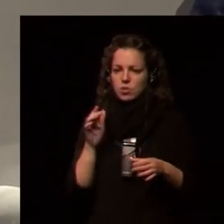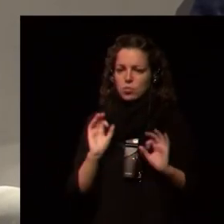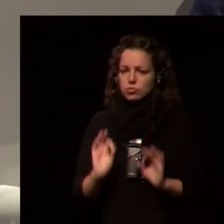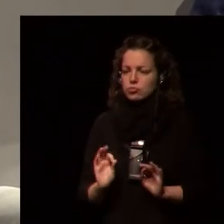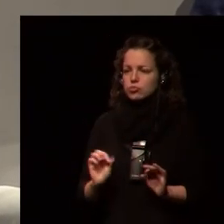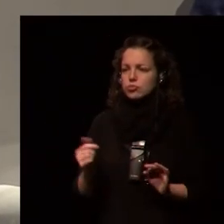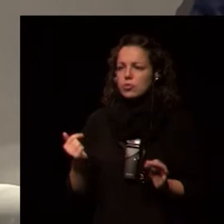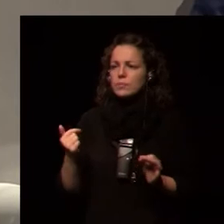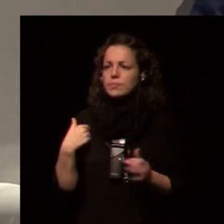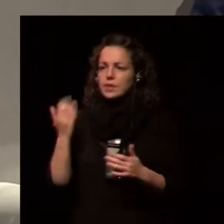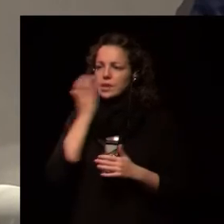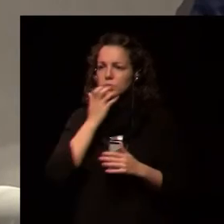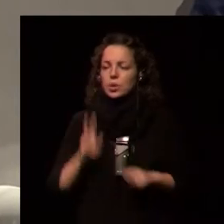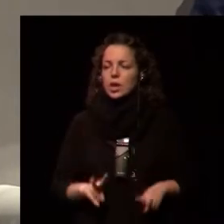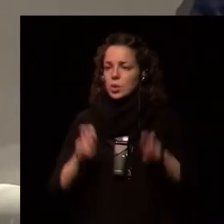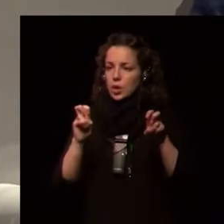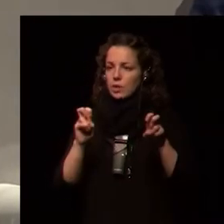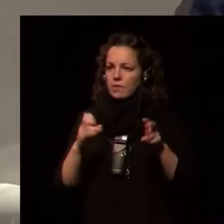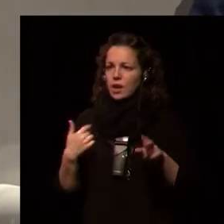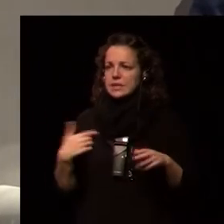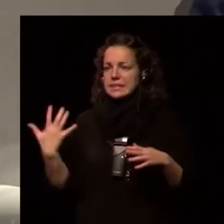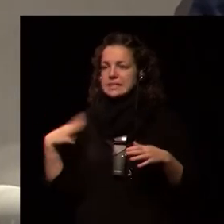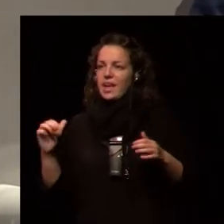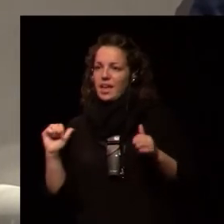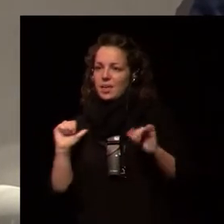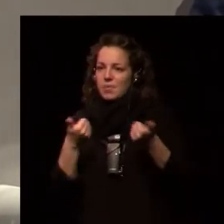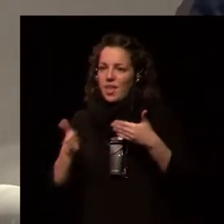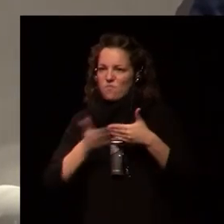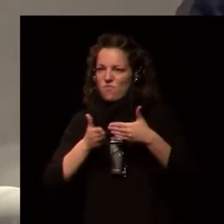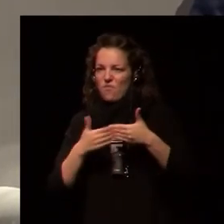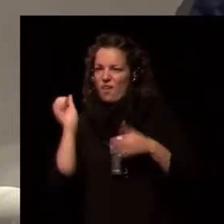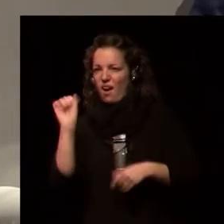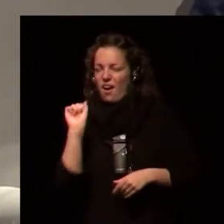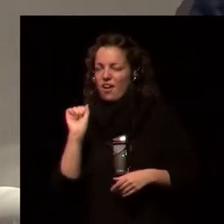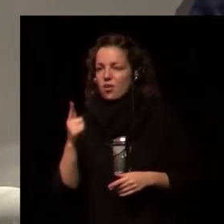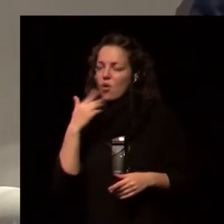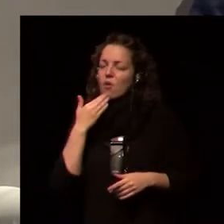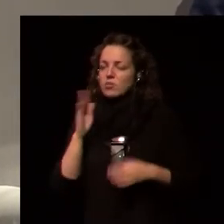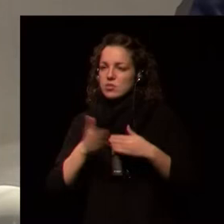mientras que la escuela nueva, The New School, está llamando a la puerta muy, muy fuerte.